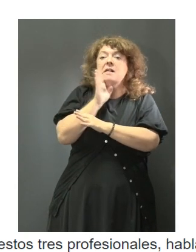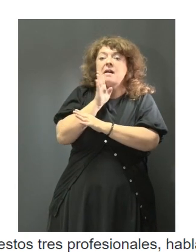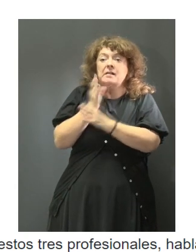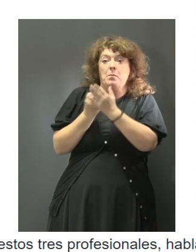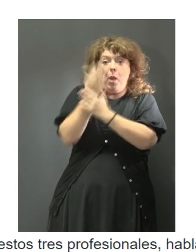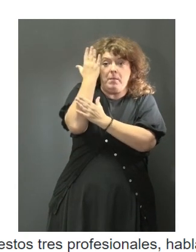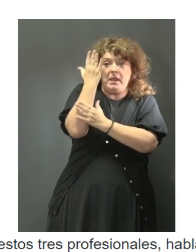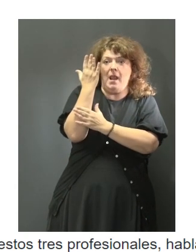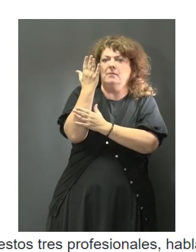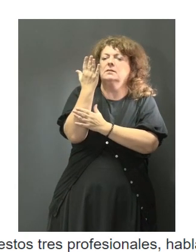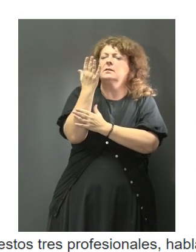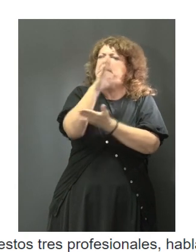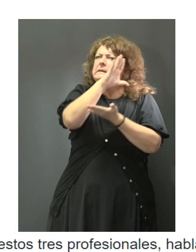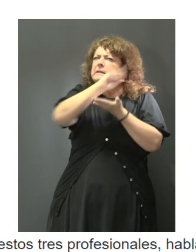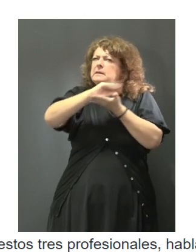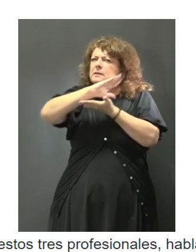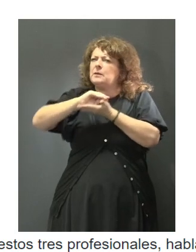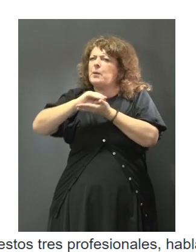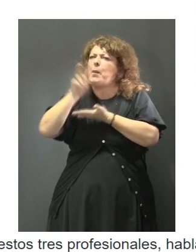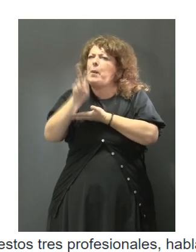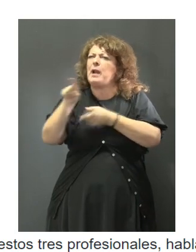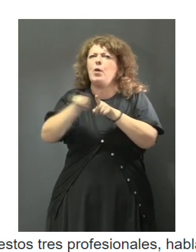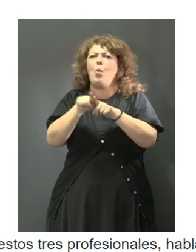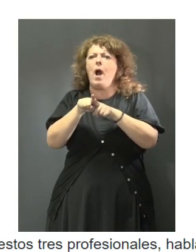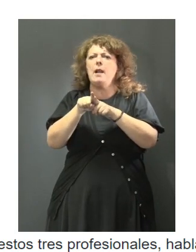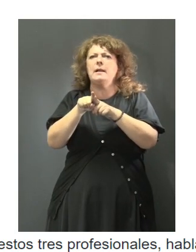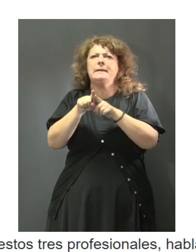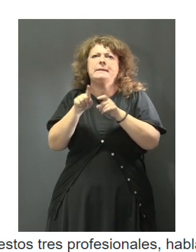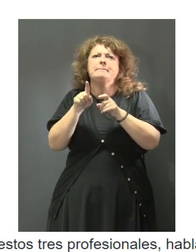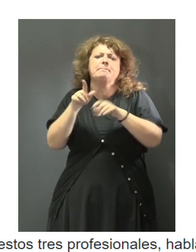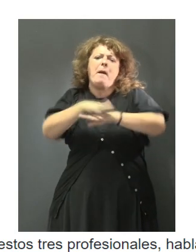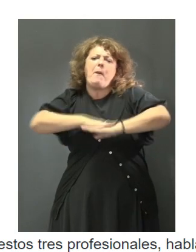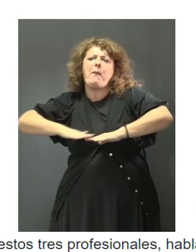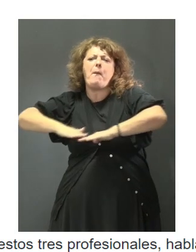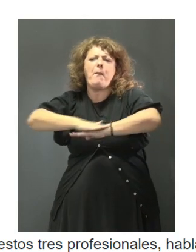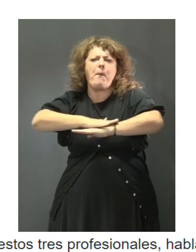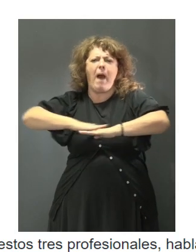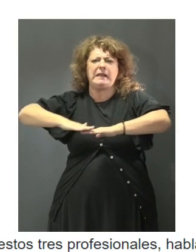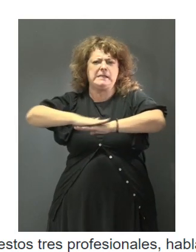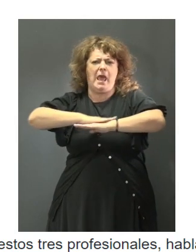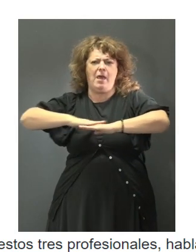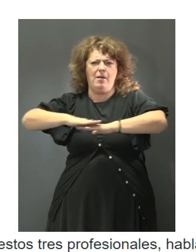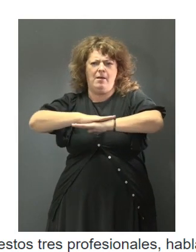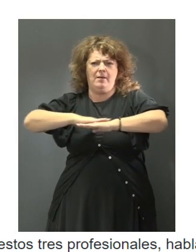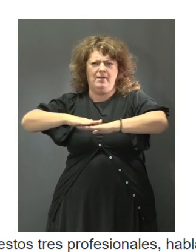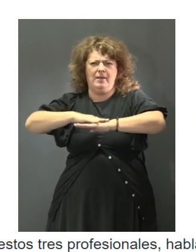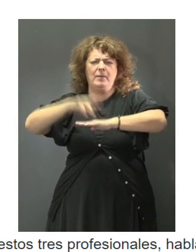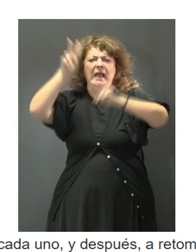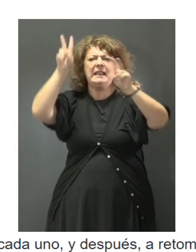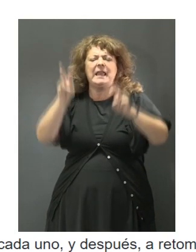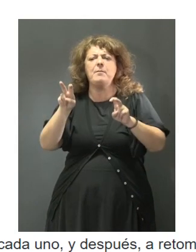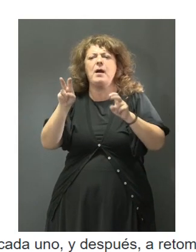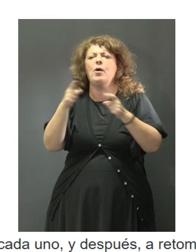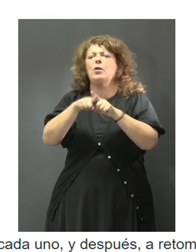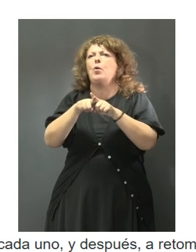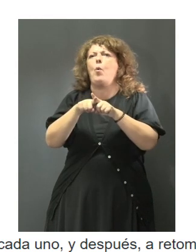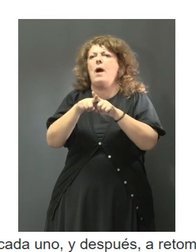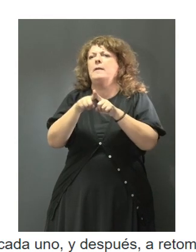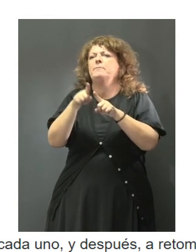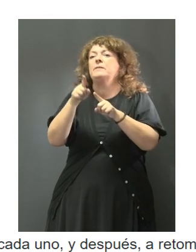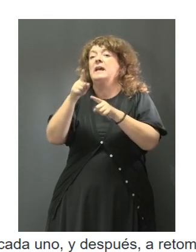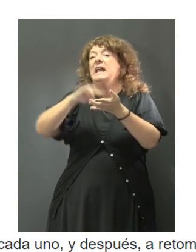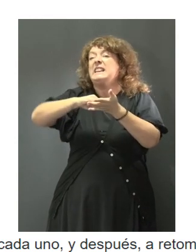anterior, que nos sirvan como un pie, como una base, para en concreto hablar sobre el impacto